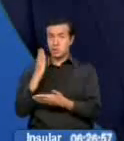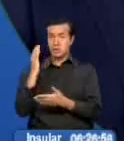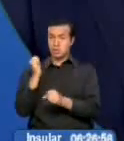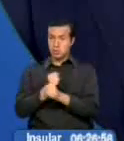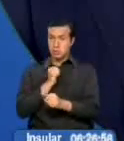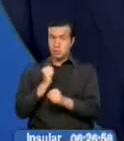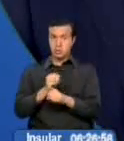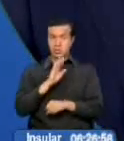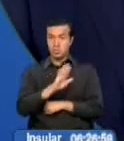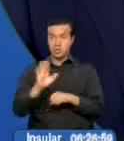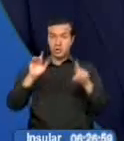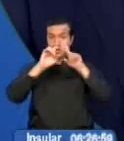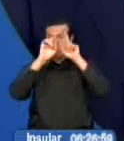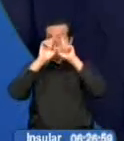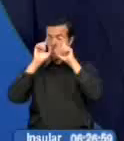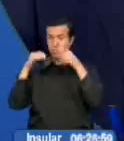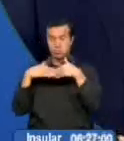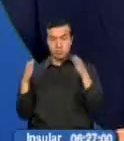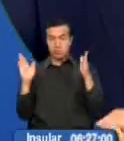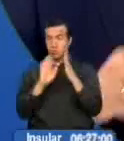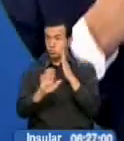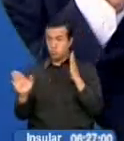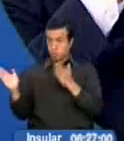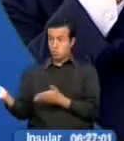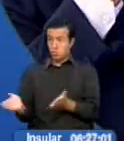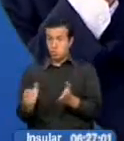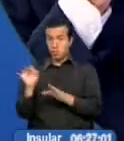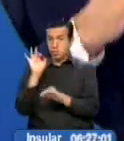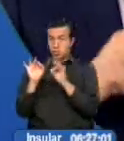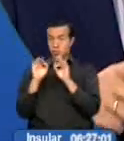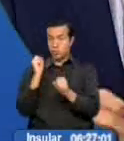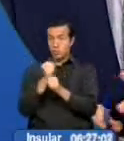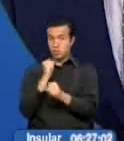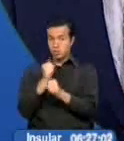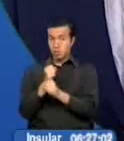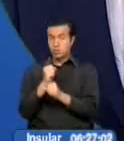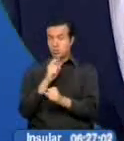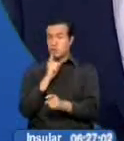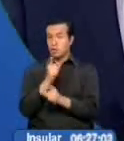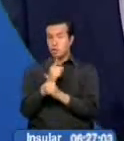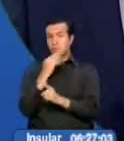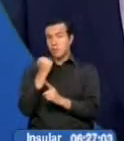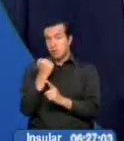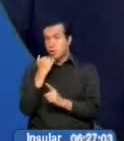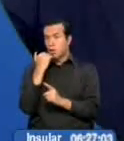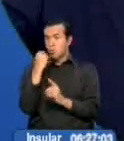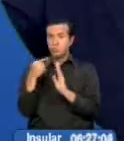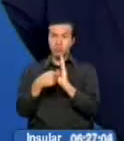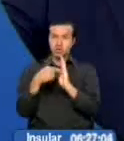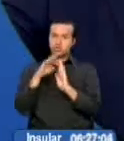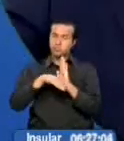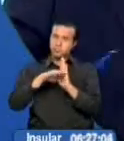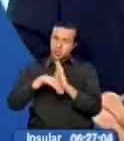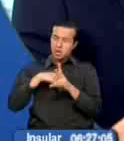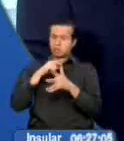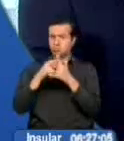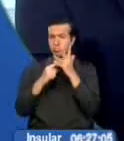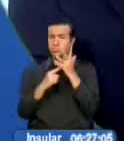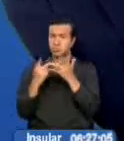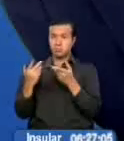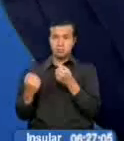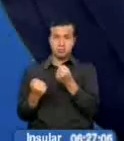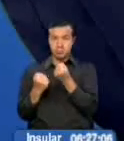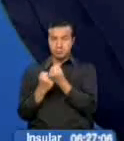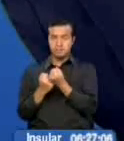para ello las empresas que lo abran, que abran sus puertas, van a tener también mejoras, exenciones tributarias. Hay una serie de paquetes